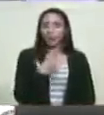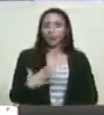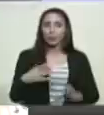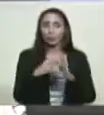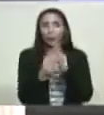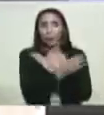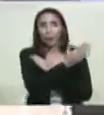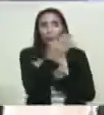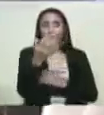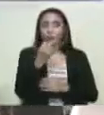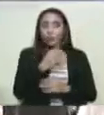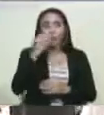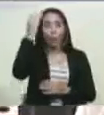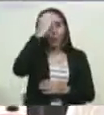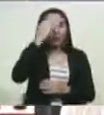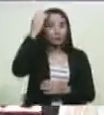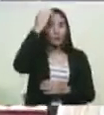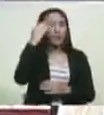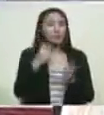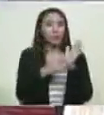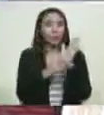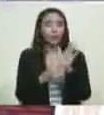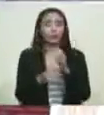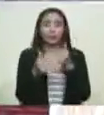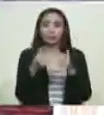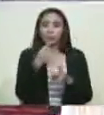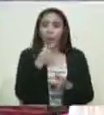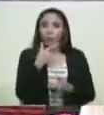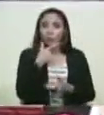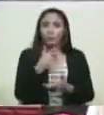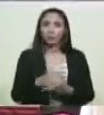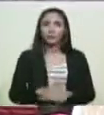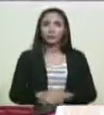por la conciencia que expresa.